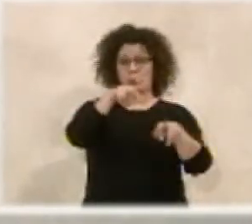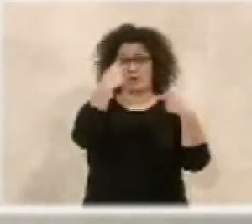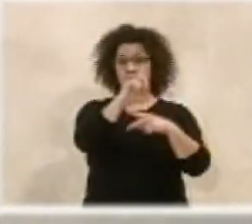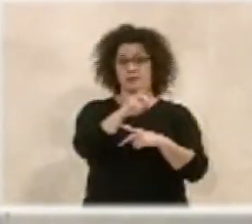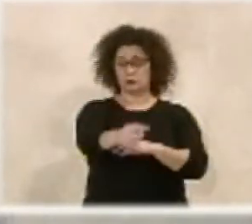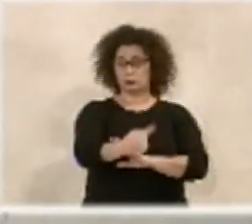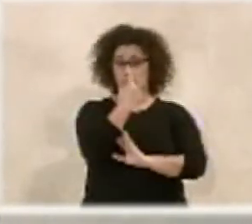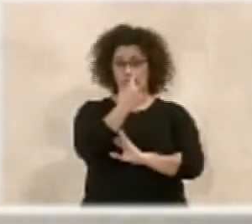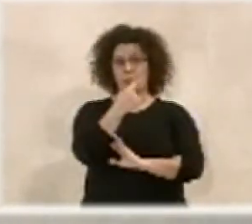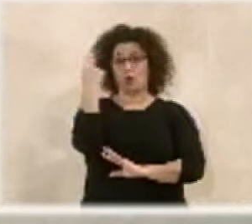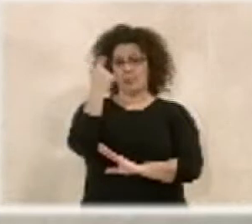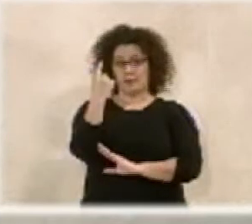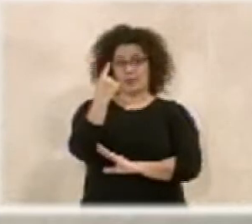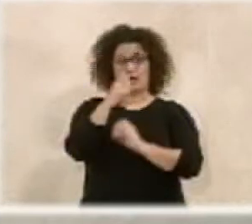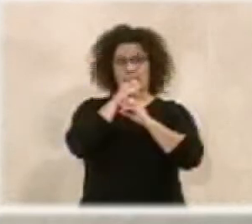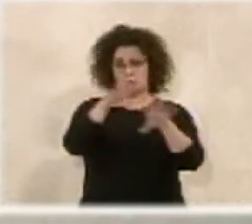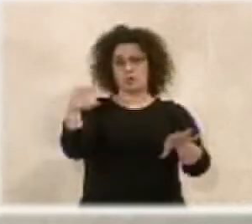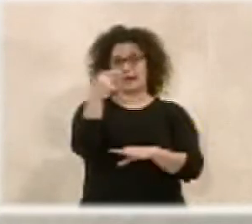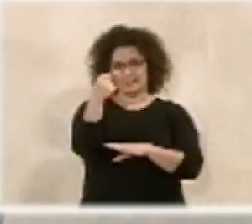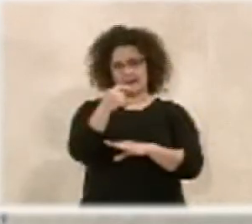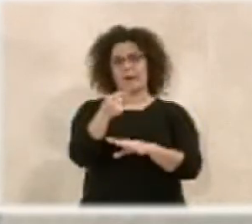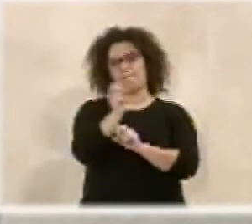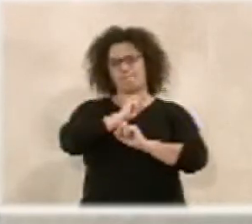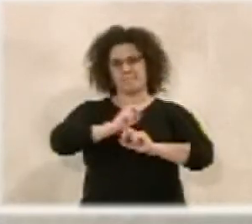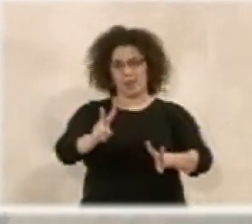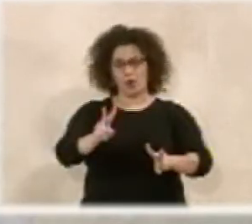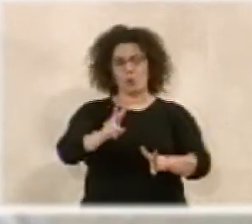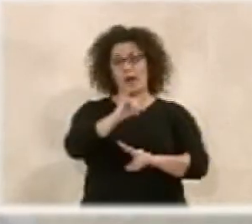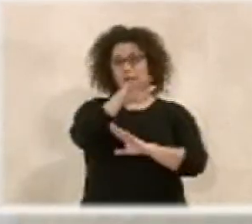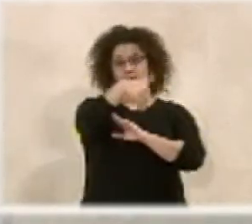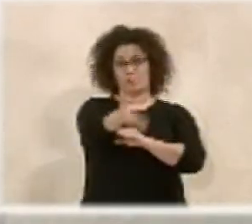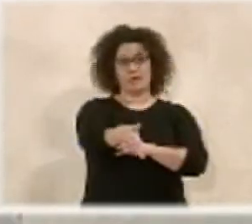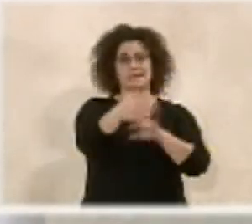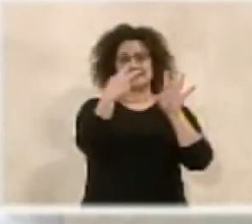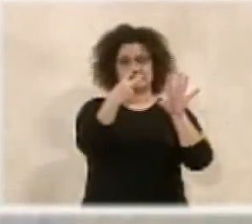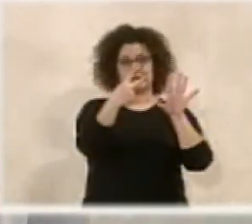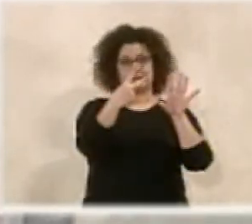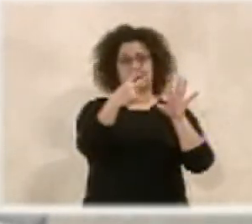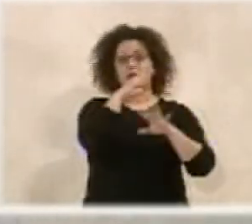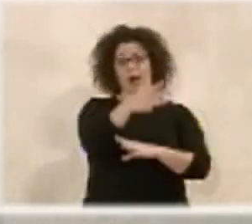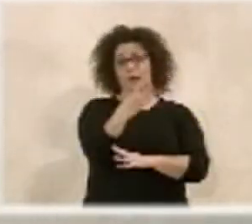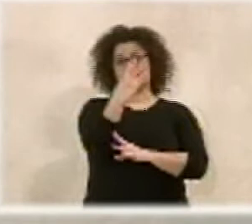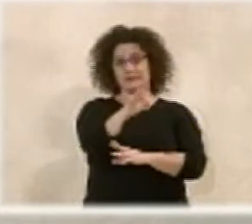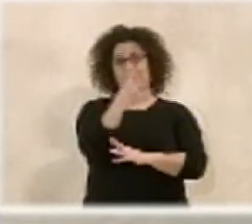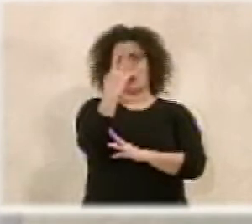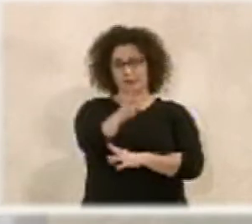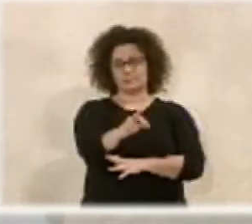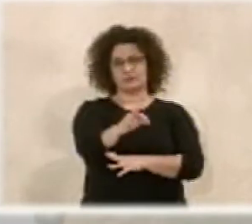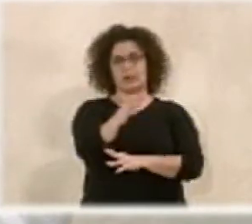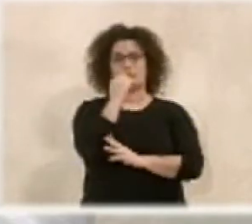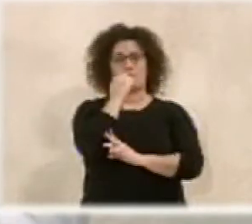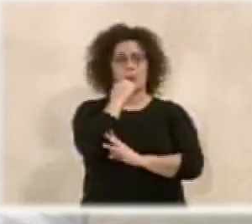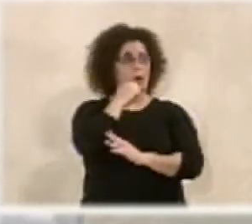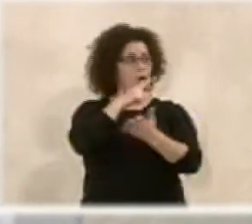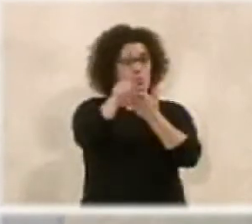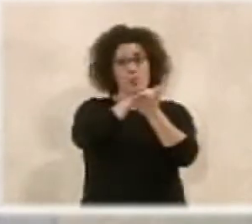paso. Eso ha traído una repercusión más negativa, porque habían 7 que se quejaban de ello y ahora hay 30, 40 abajo. Por los WhatsApp,